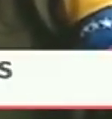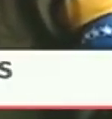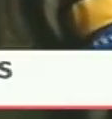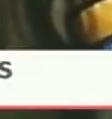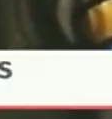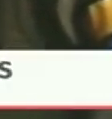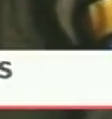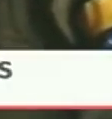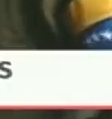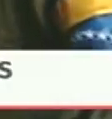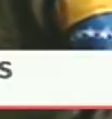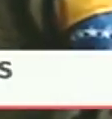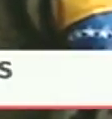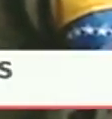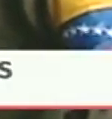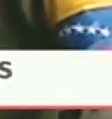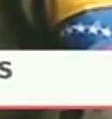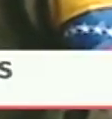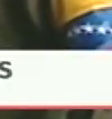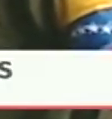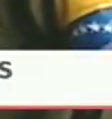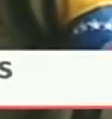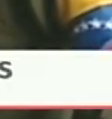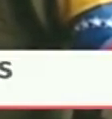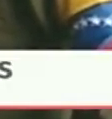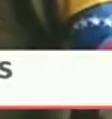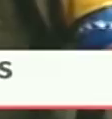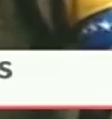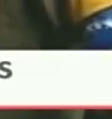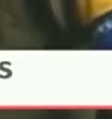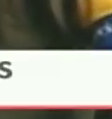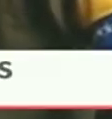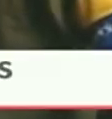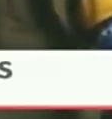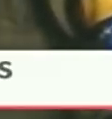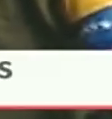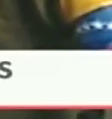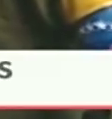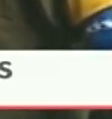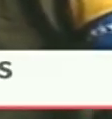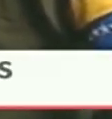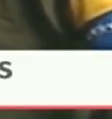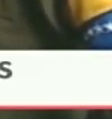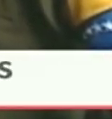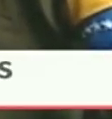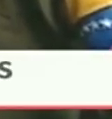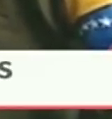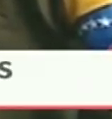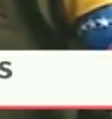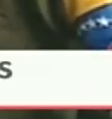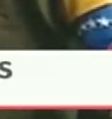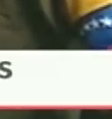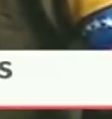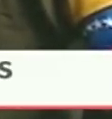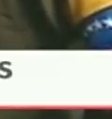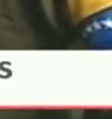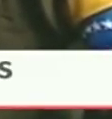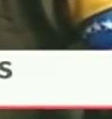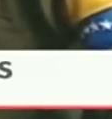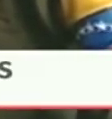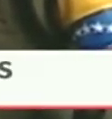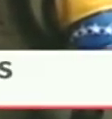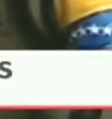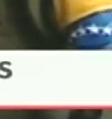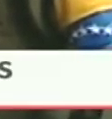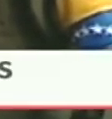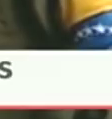Otro de los mensajes que ha expresado el comandante en jefe de la Fuerza Armada Nacional Bolivariana: ha llegado la hora de dar